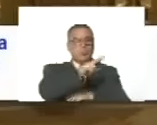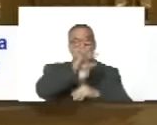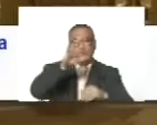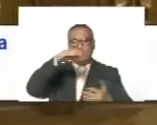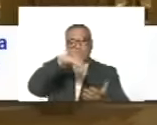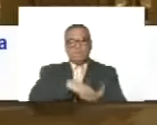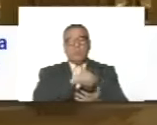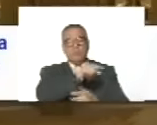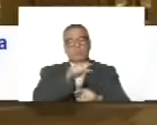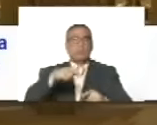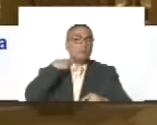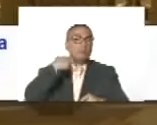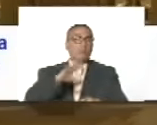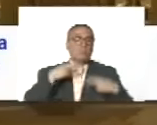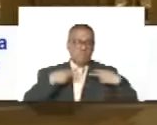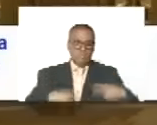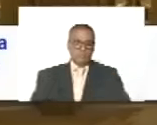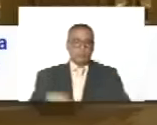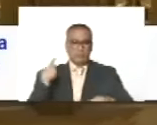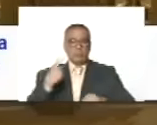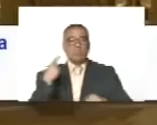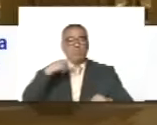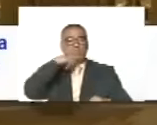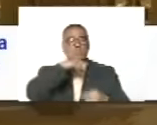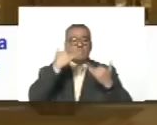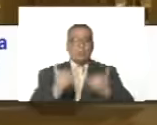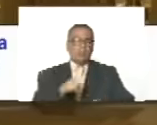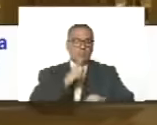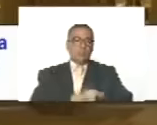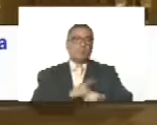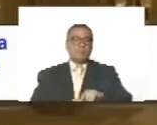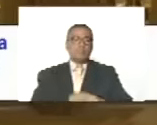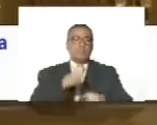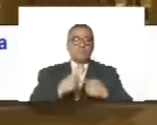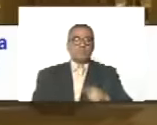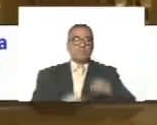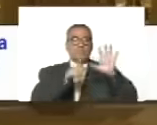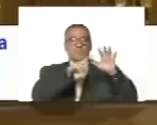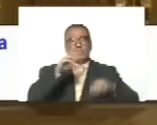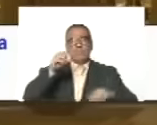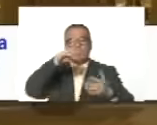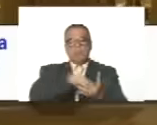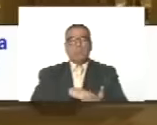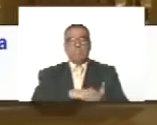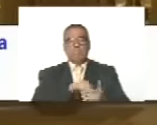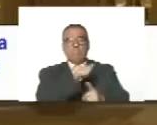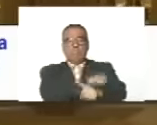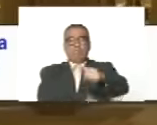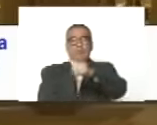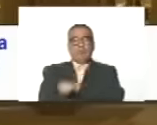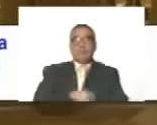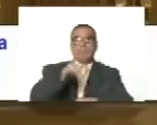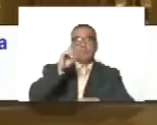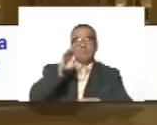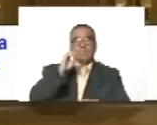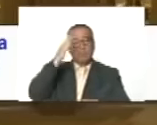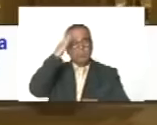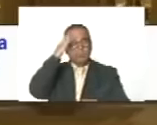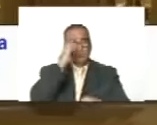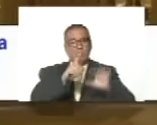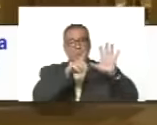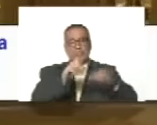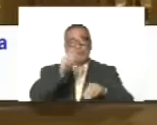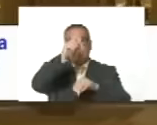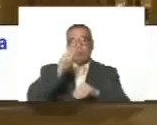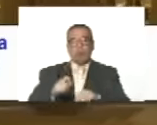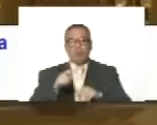mil palestinos han perdido la vida solo desde octubre hasta la fecha y otros 60 mil están heridos. Duele saber que